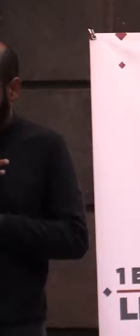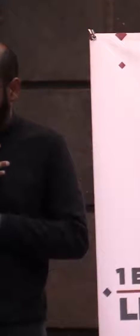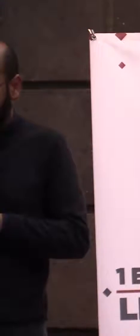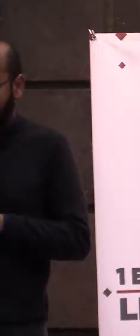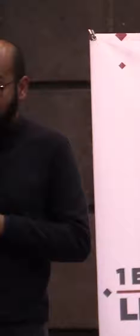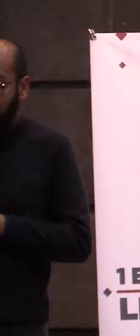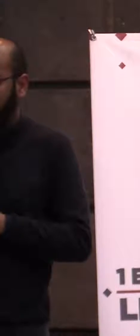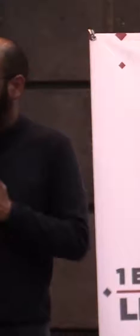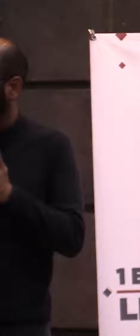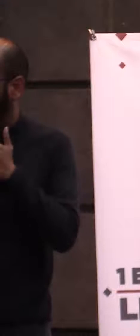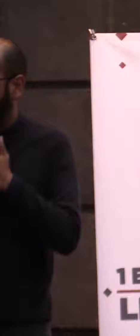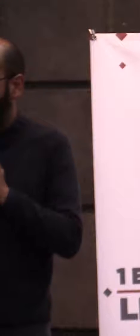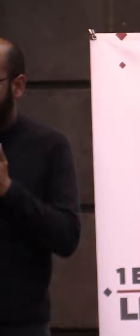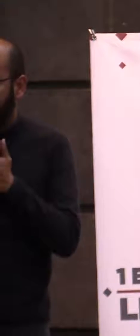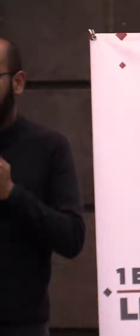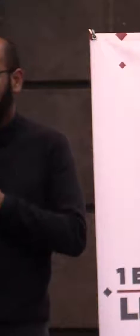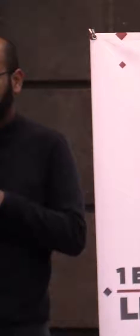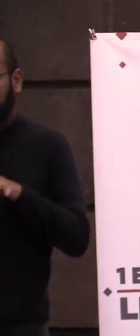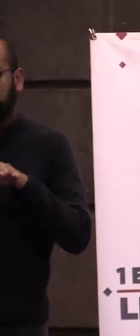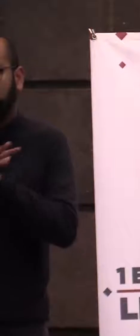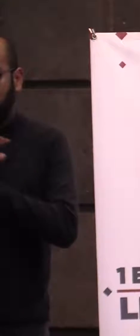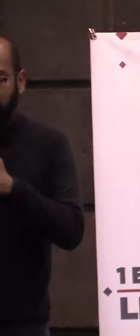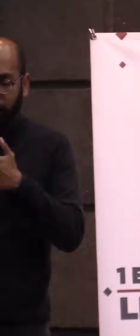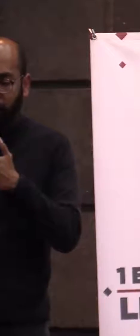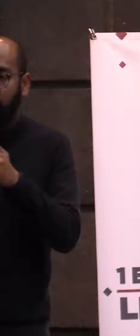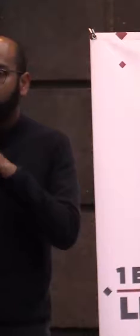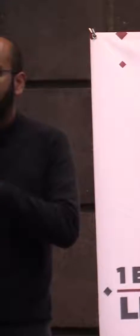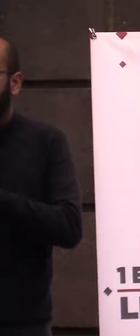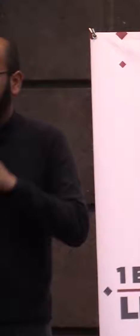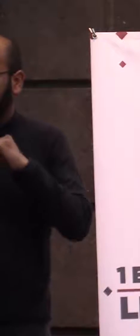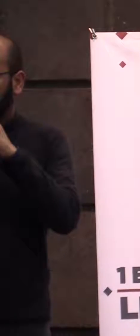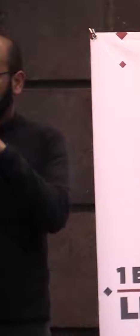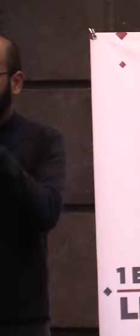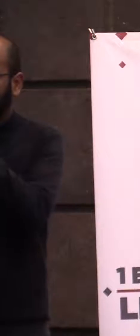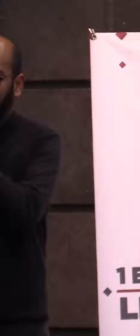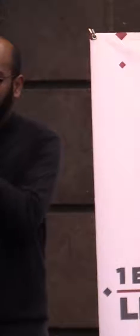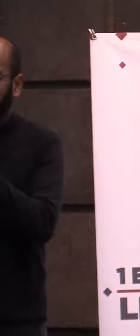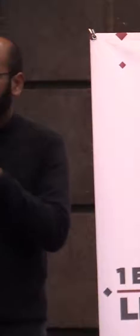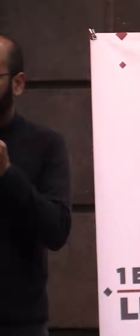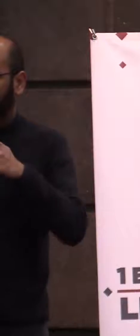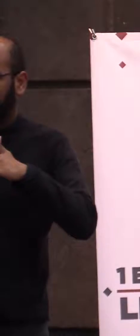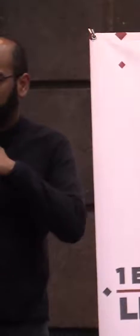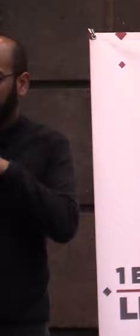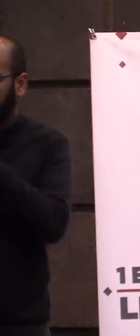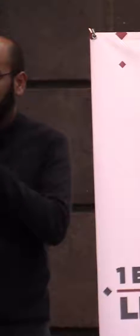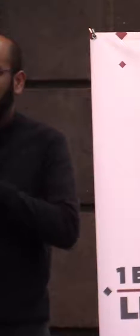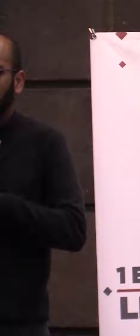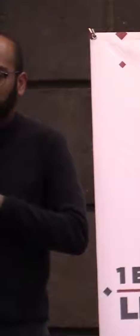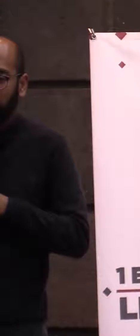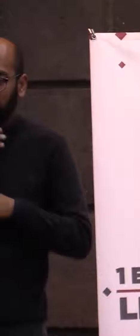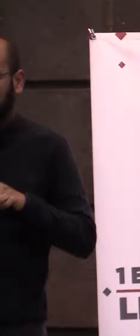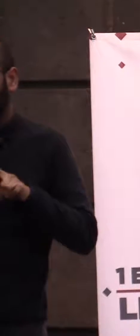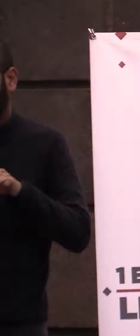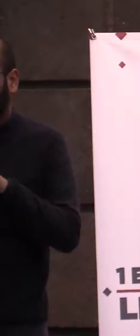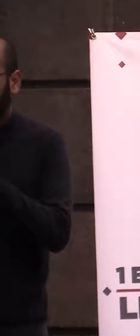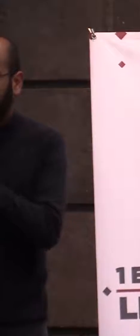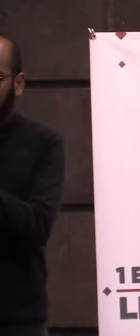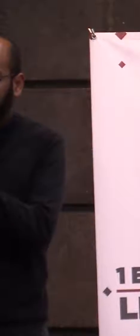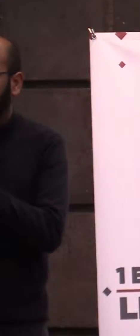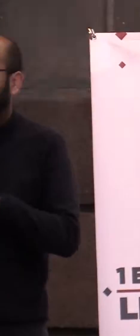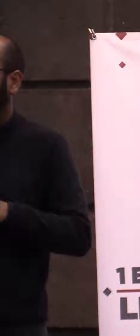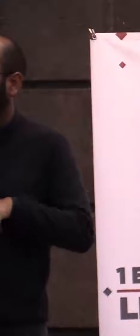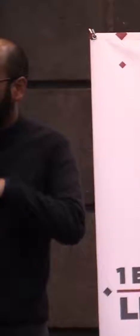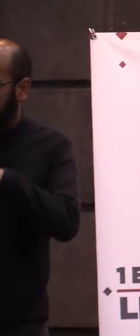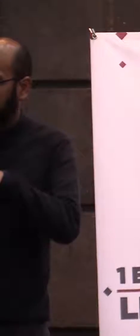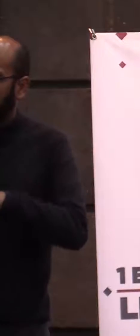resultó insuficiente debido al deterioro institucional que desencadenó en nuestro país un ambiente de impunidad